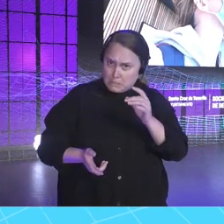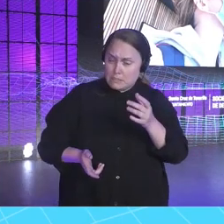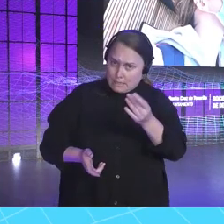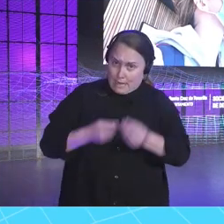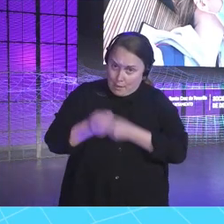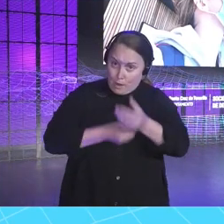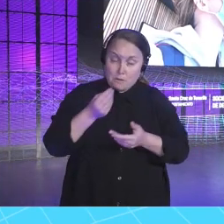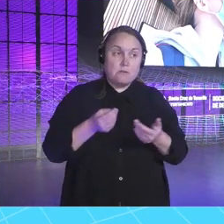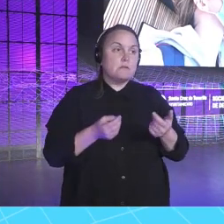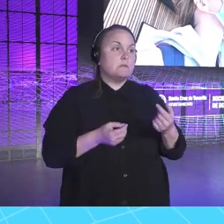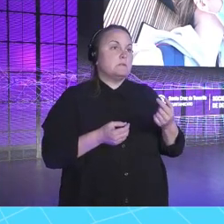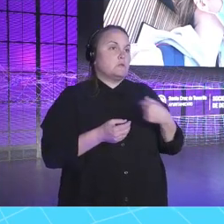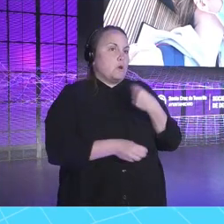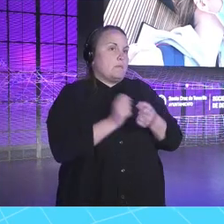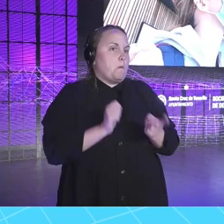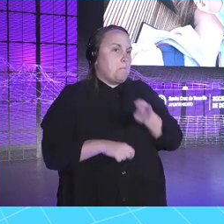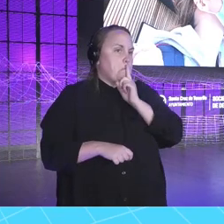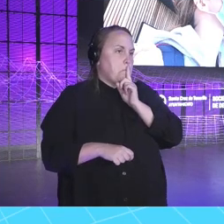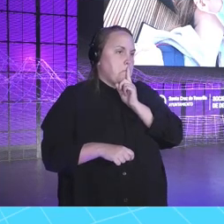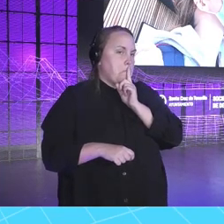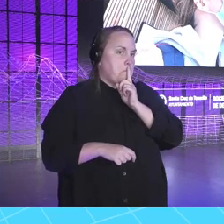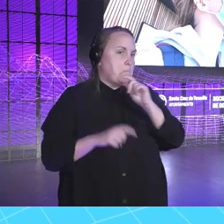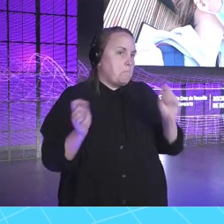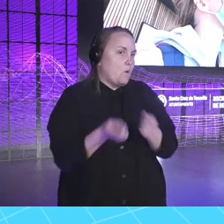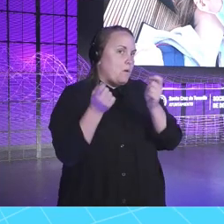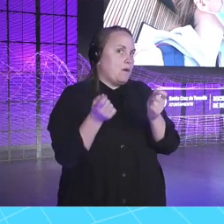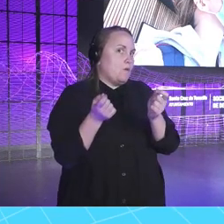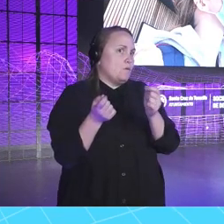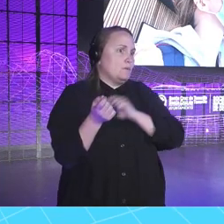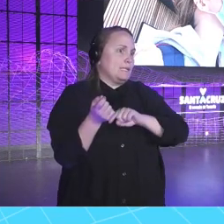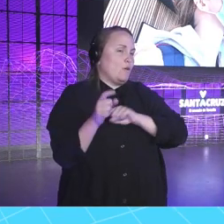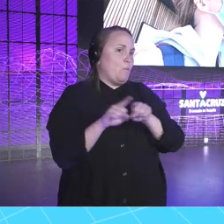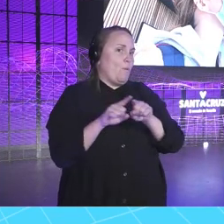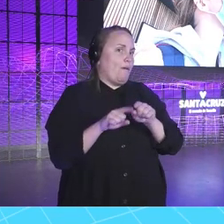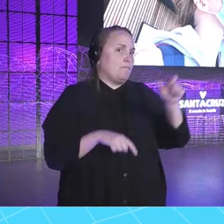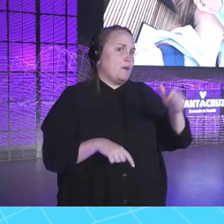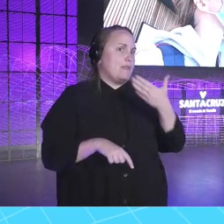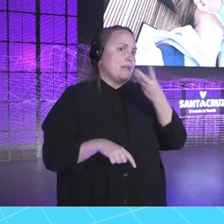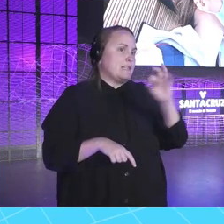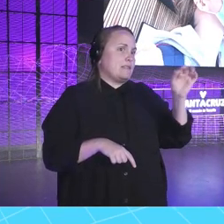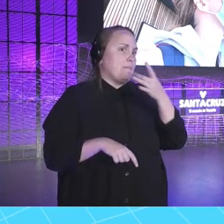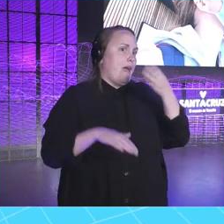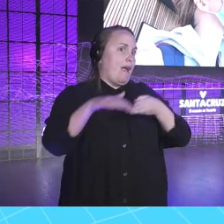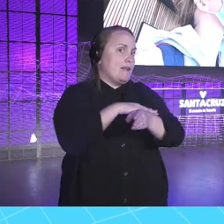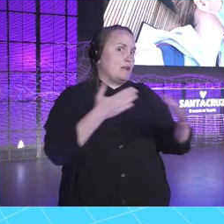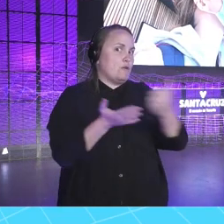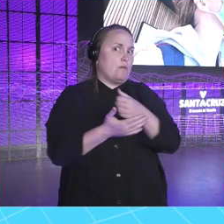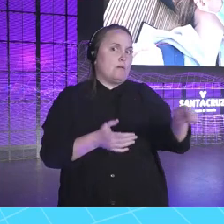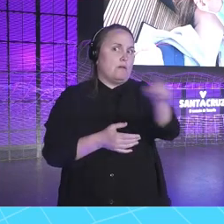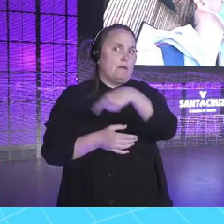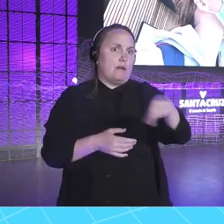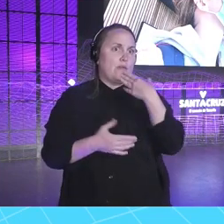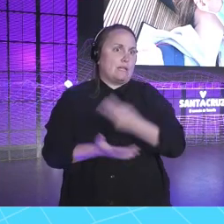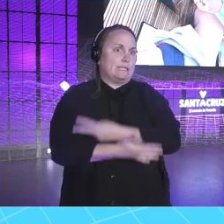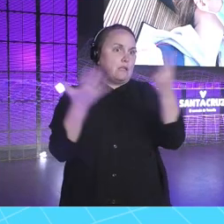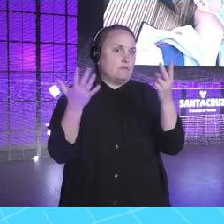insistió y lo publiqué pero no se lo dije a nadie yo callado me sentía un poco como el tipo de 30 años en un parque al entrar se da cuenta que todos tienen 17 y era